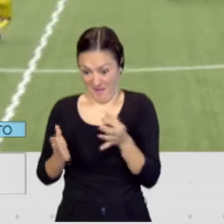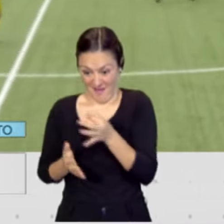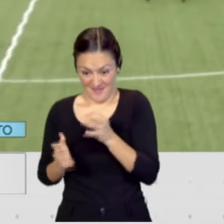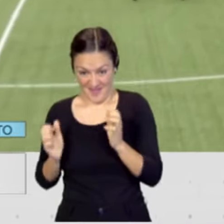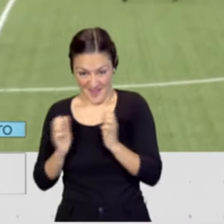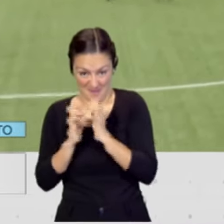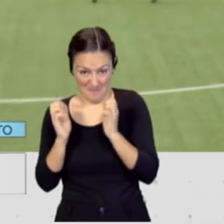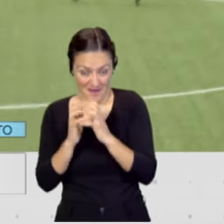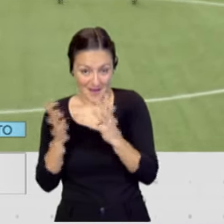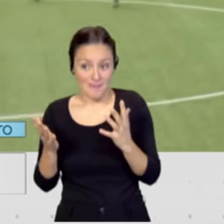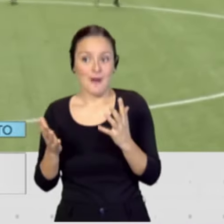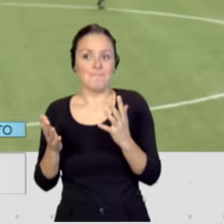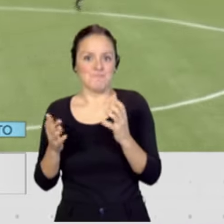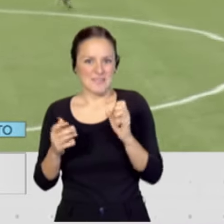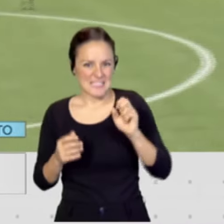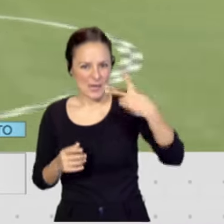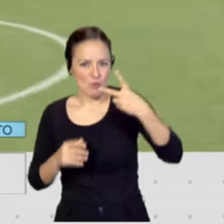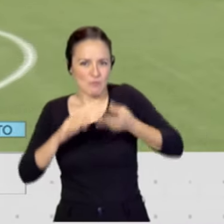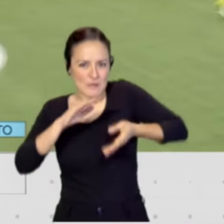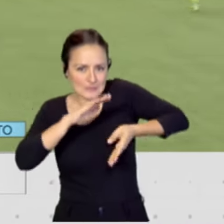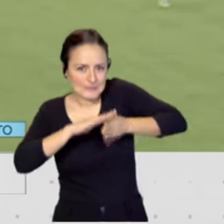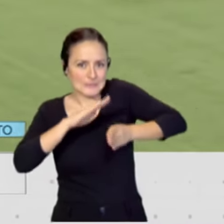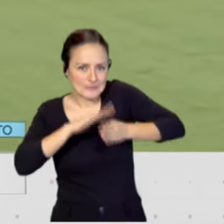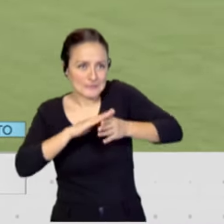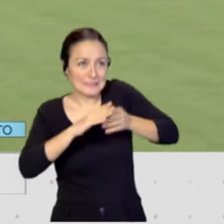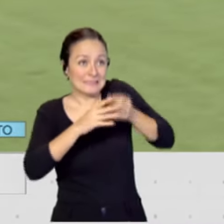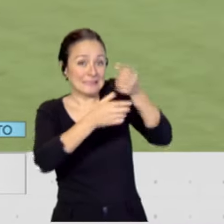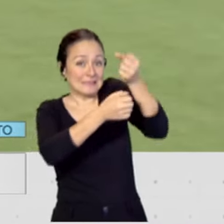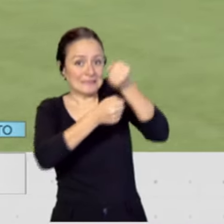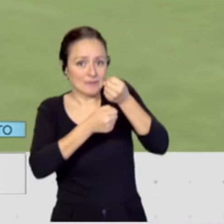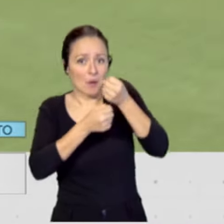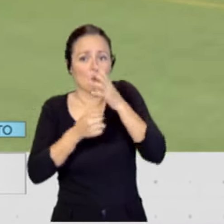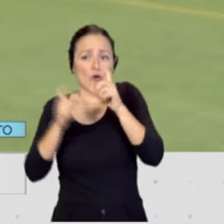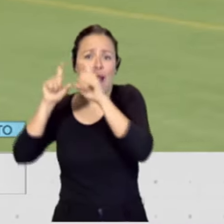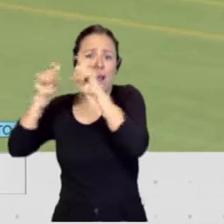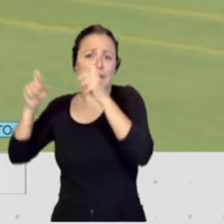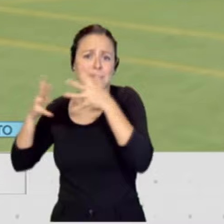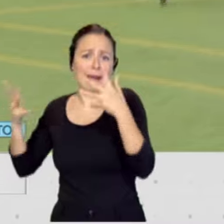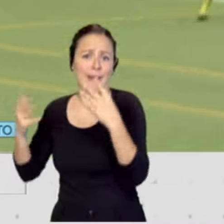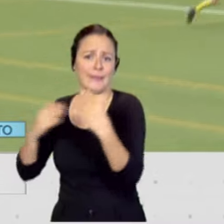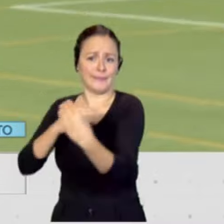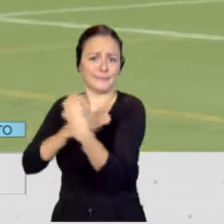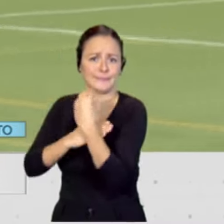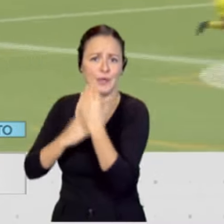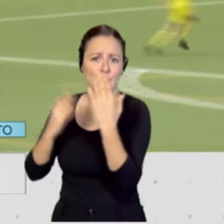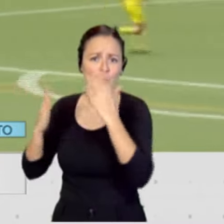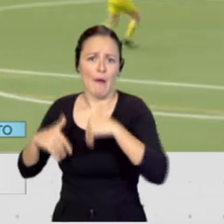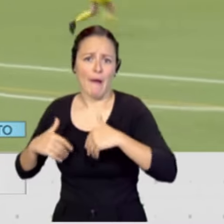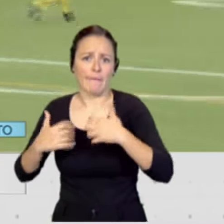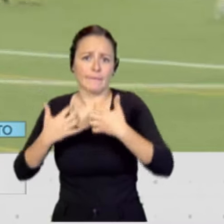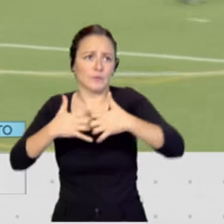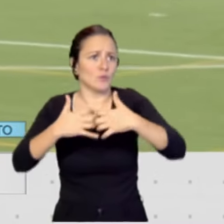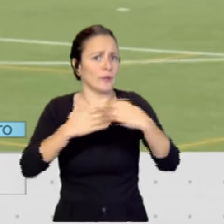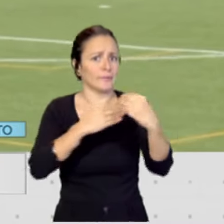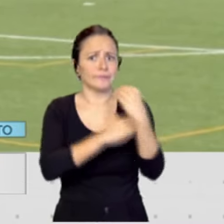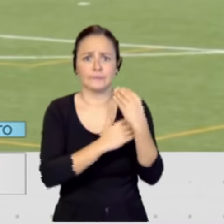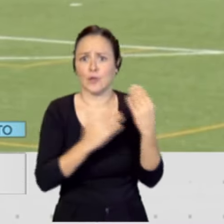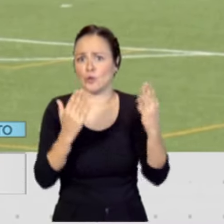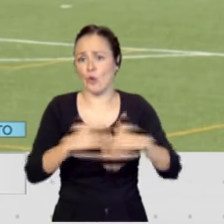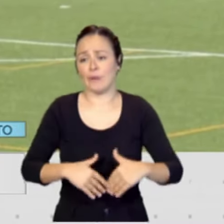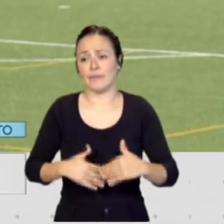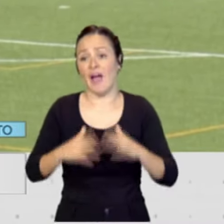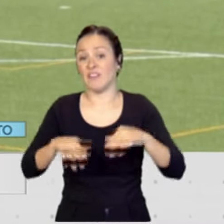mantenerla esta categoría no hay empresas grandes no hay no hay industrias falta un montón de